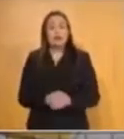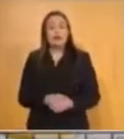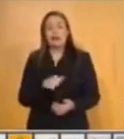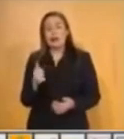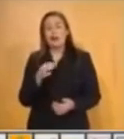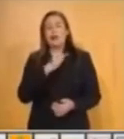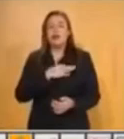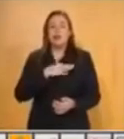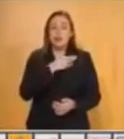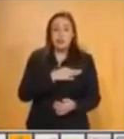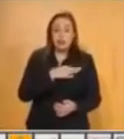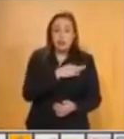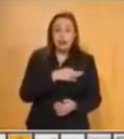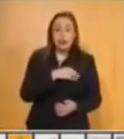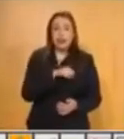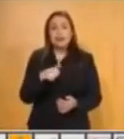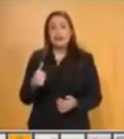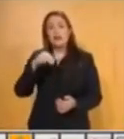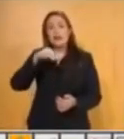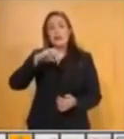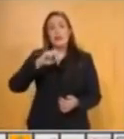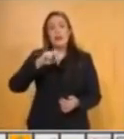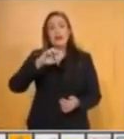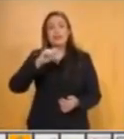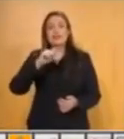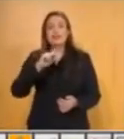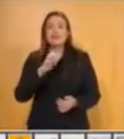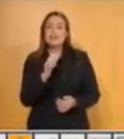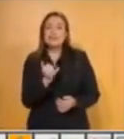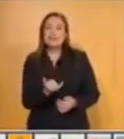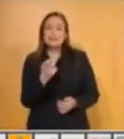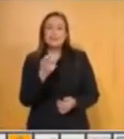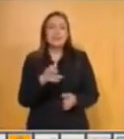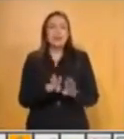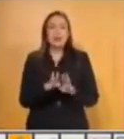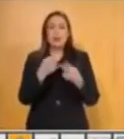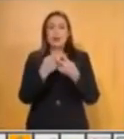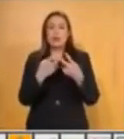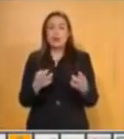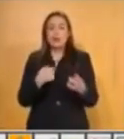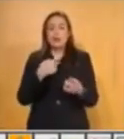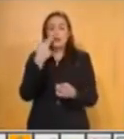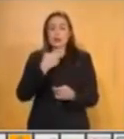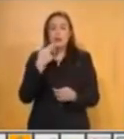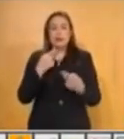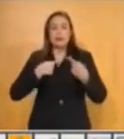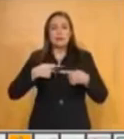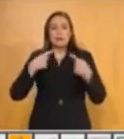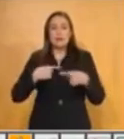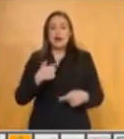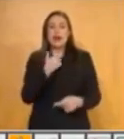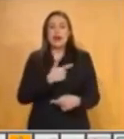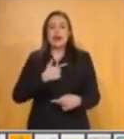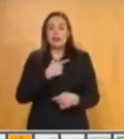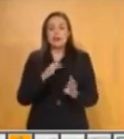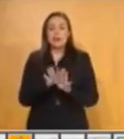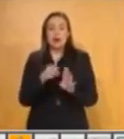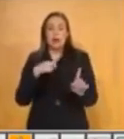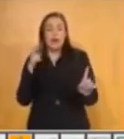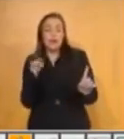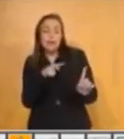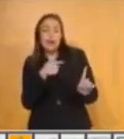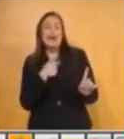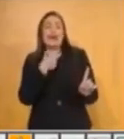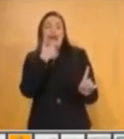Mocking, dijimos que era un adjetivo que generalmente utilizamos para personas que les gusta burlarse de los demás. En español